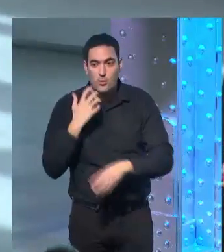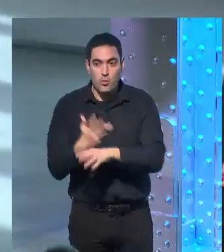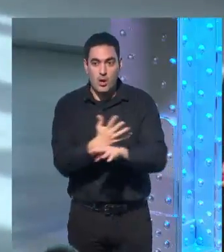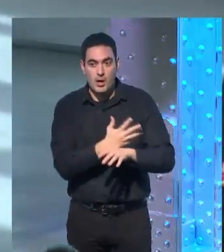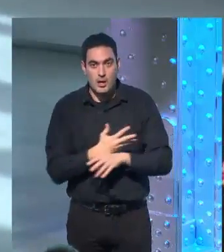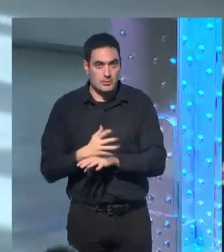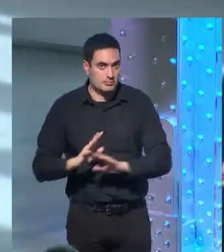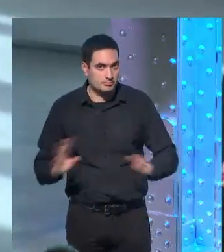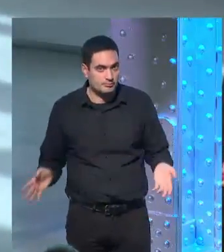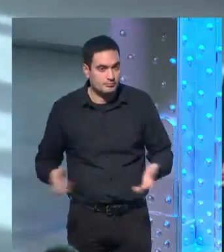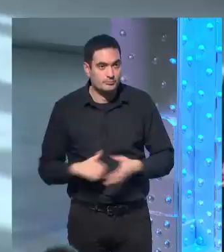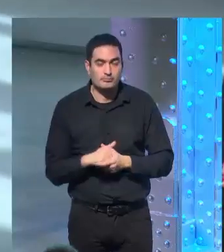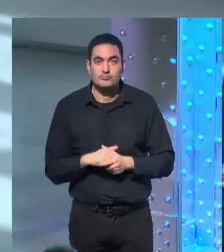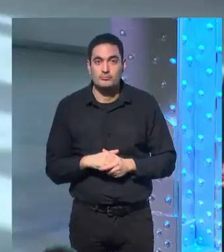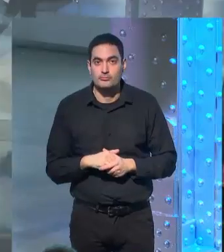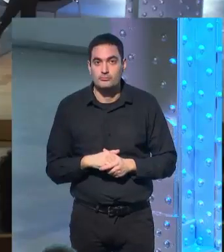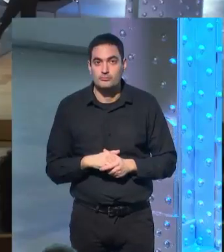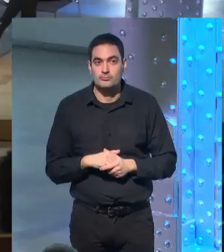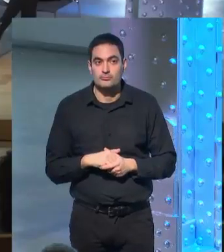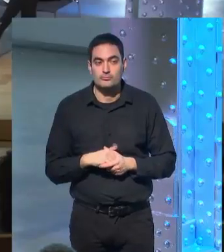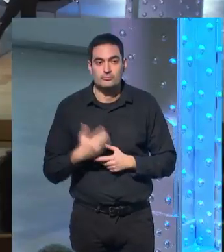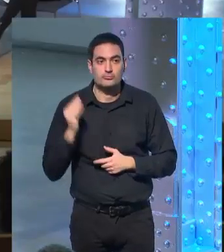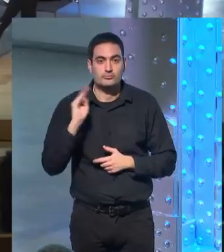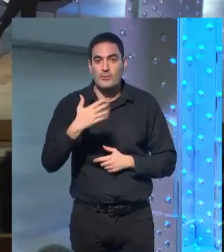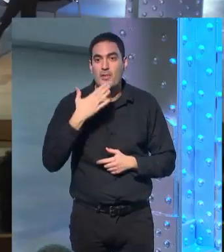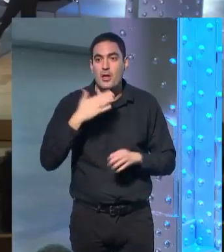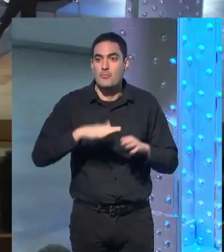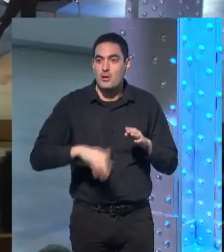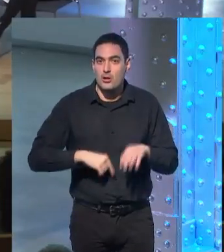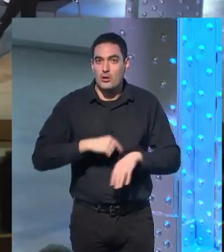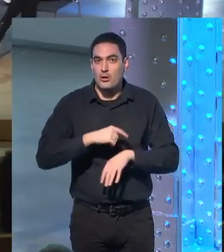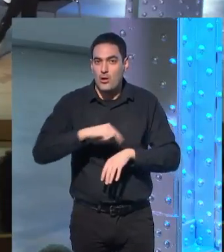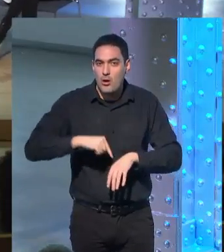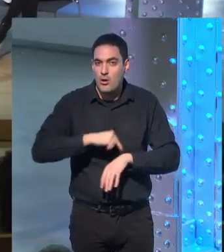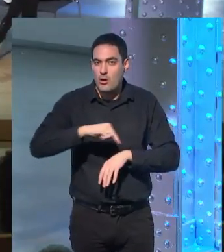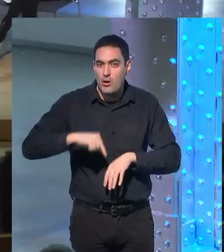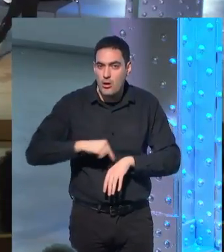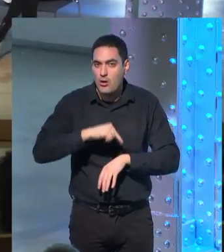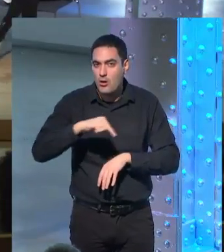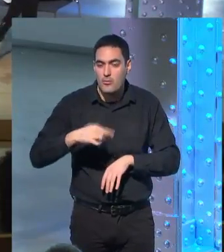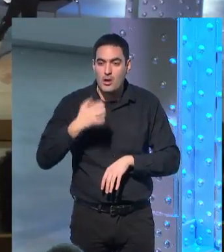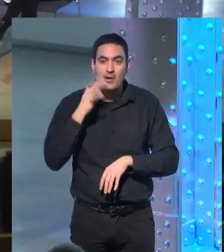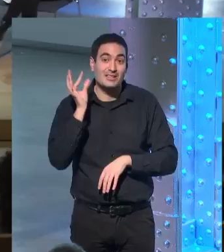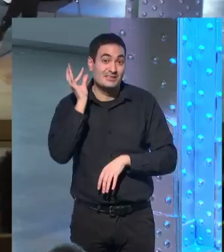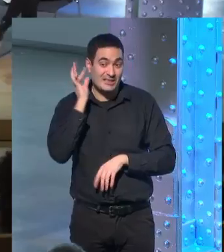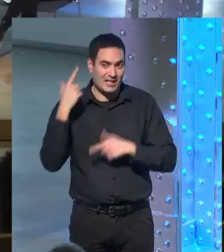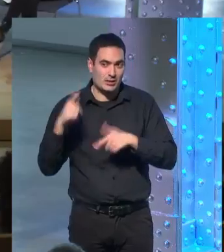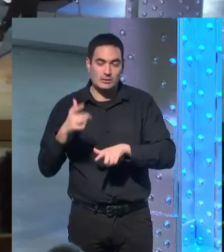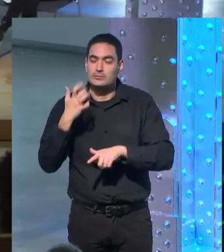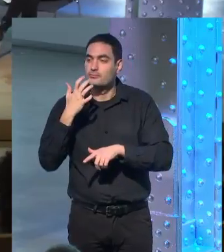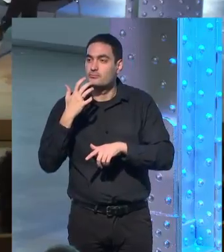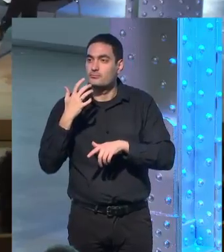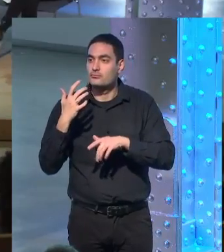jugando y hace otros usos. Y cuando un menor está muchas horas, pero lo utiliza, como dices tú, las chicas, para estar